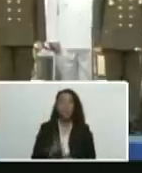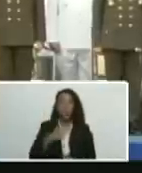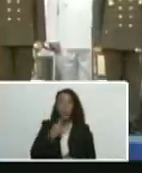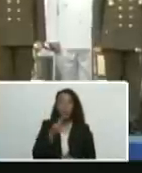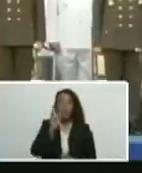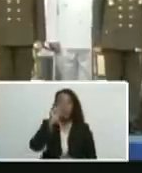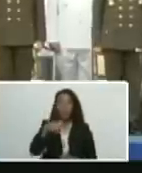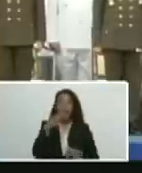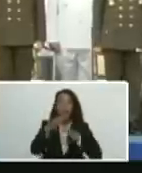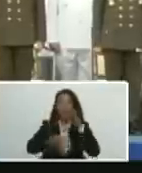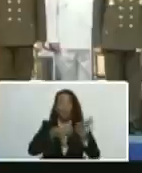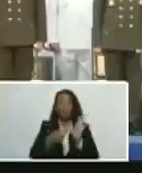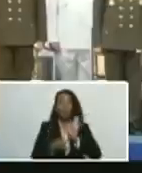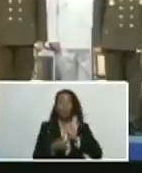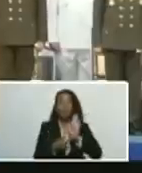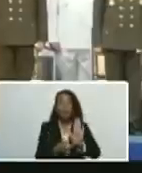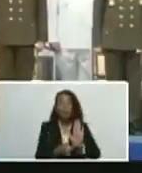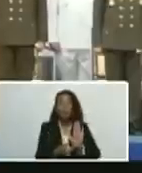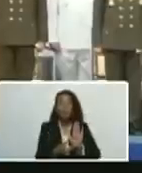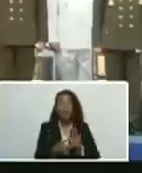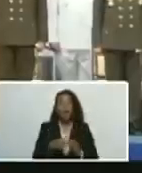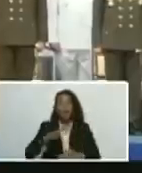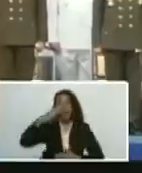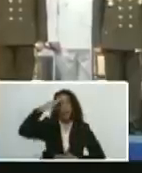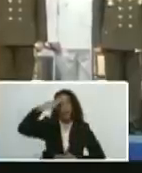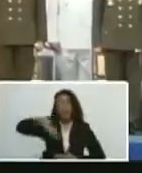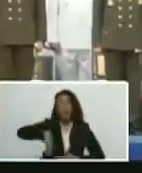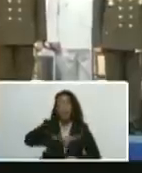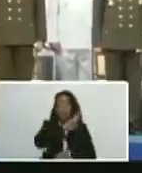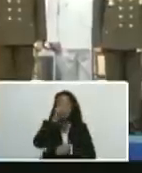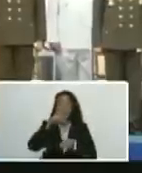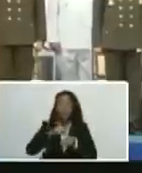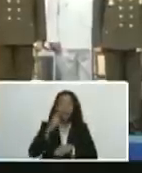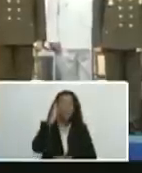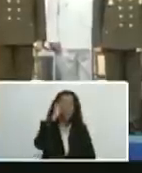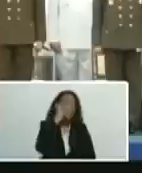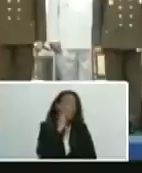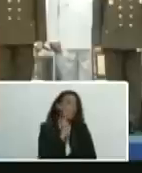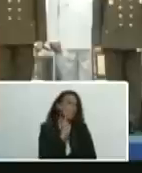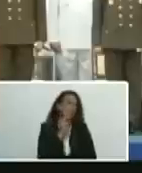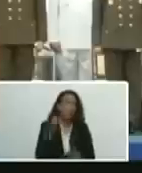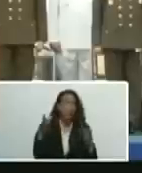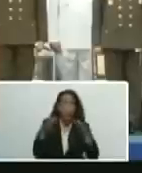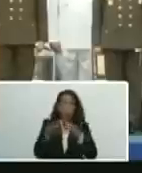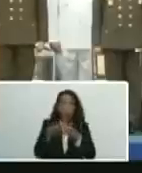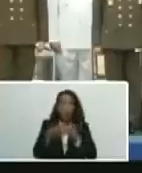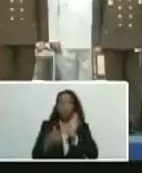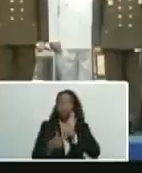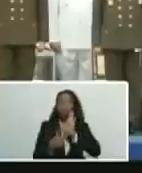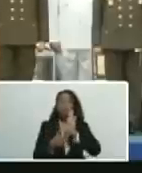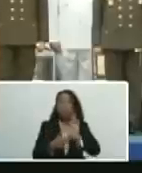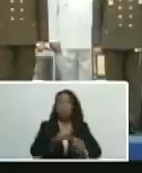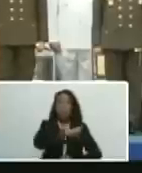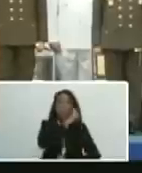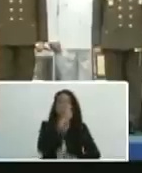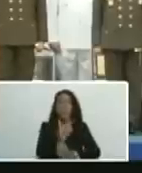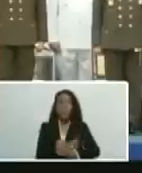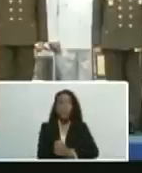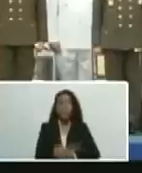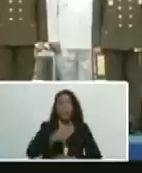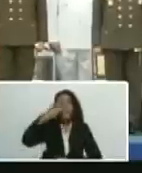Pudiéramos decir que nuestra Fuerza Armada Nacional Bolivariana, como expresión del poder